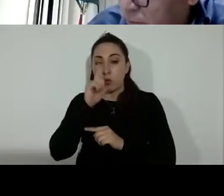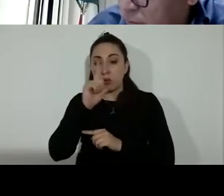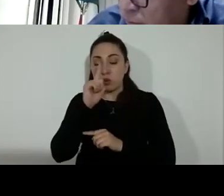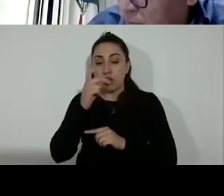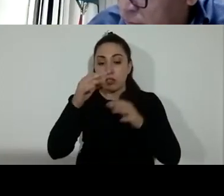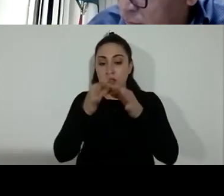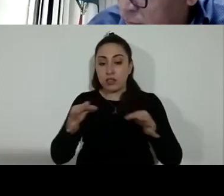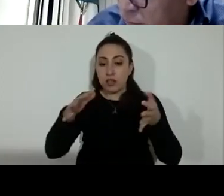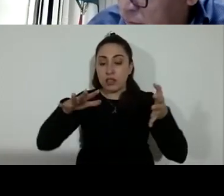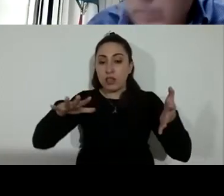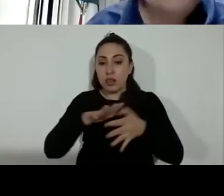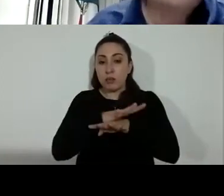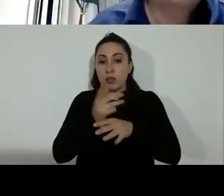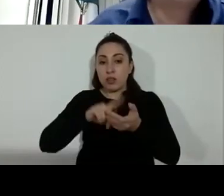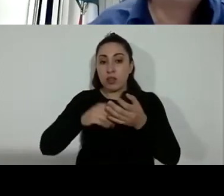tenga que ver